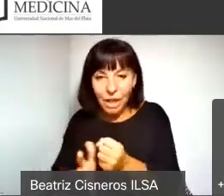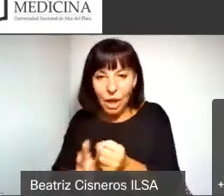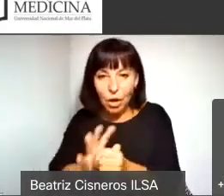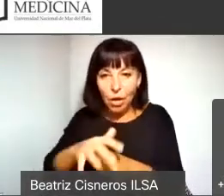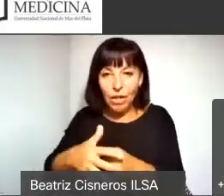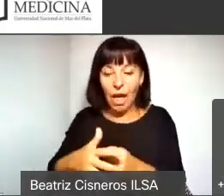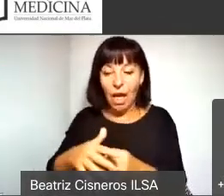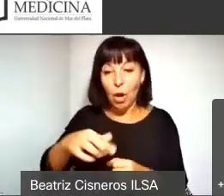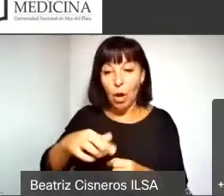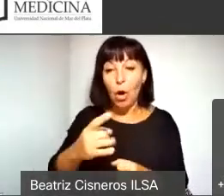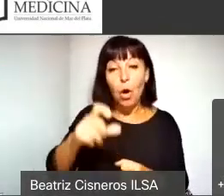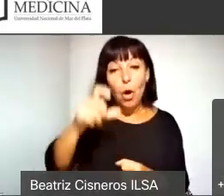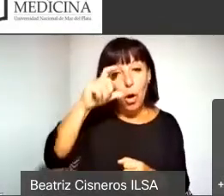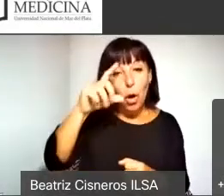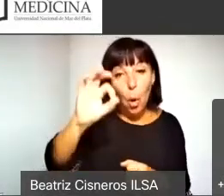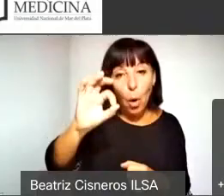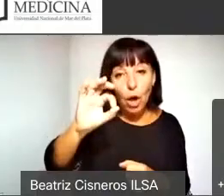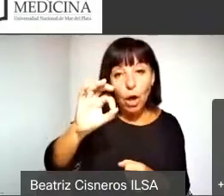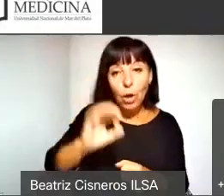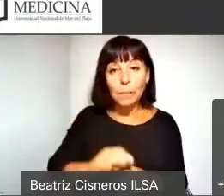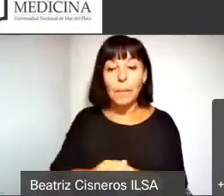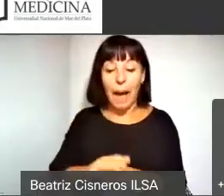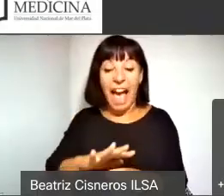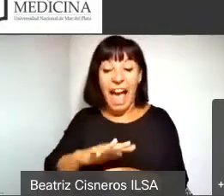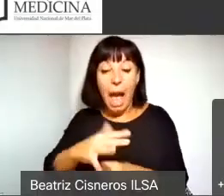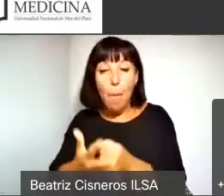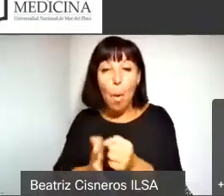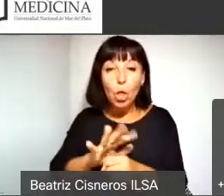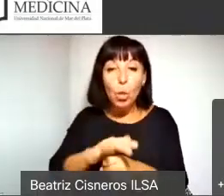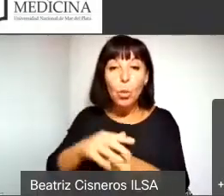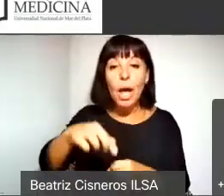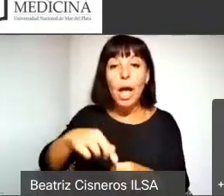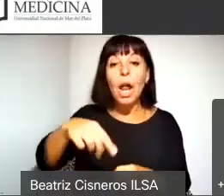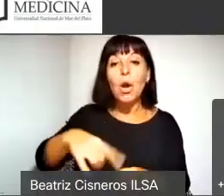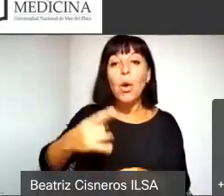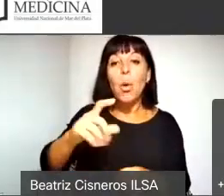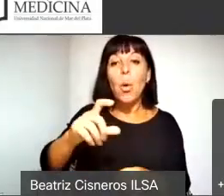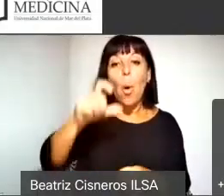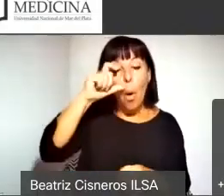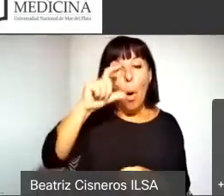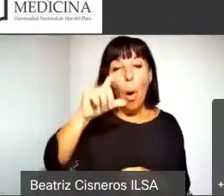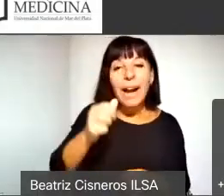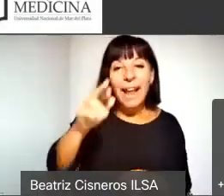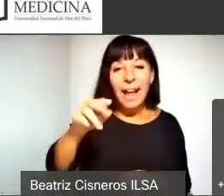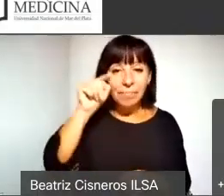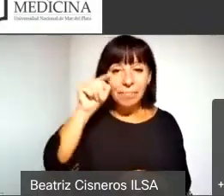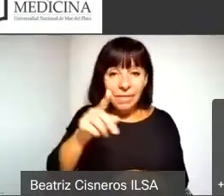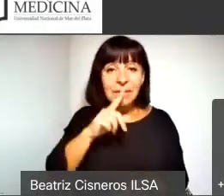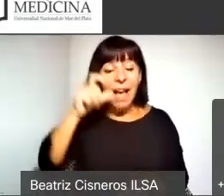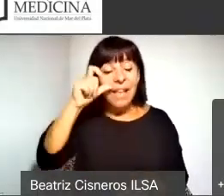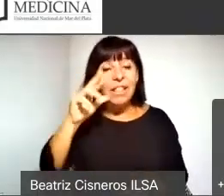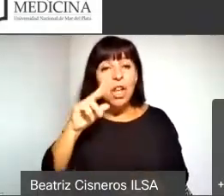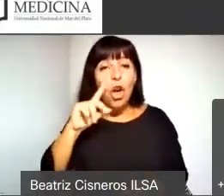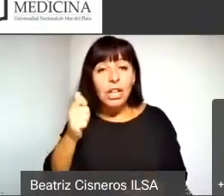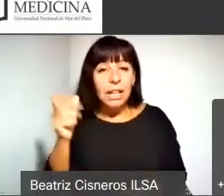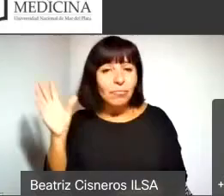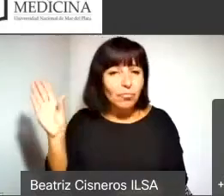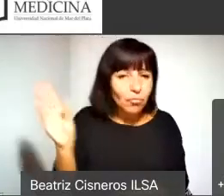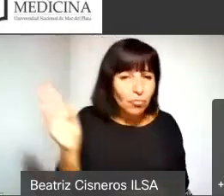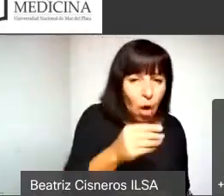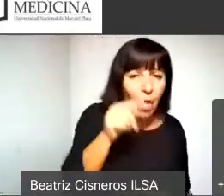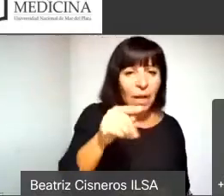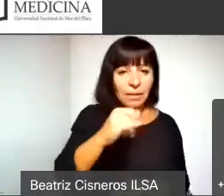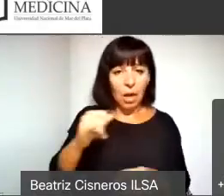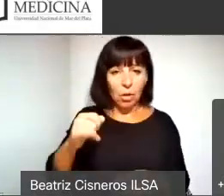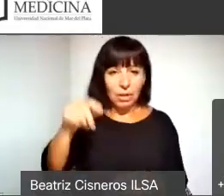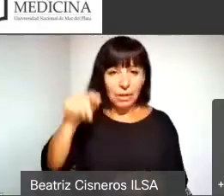y así es como se formó la envoltura nuclear. Así que esta teoría da cuenta de todas estas cosas que les comenté, así como también otra cosa